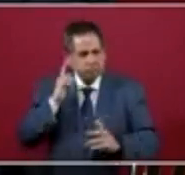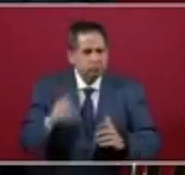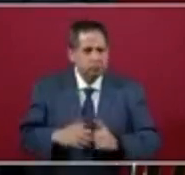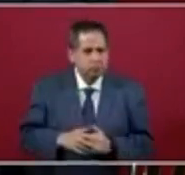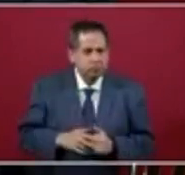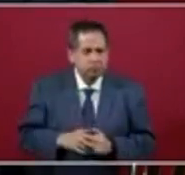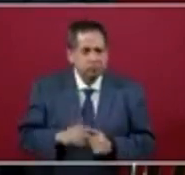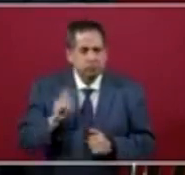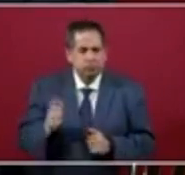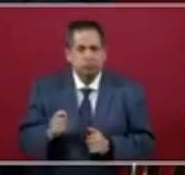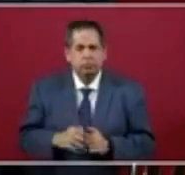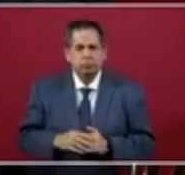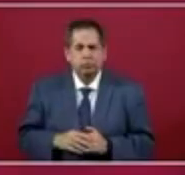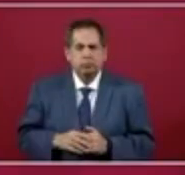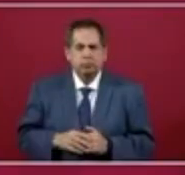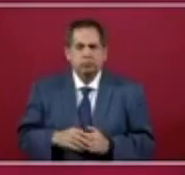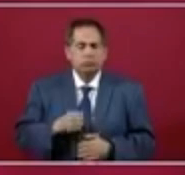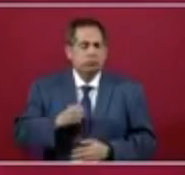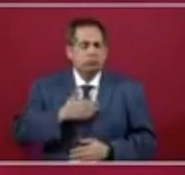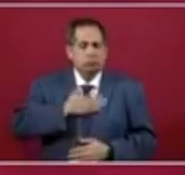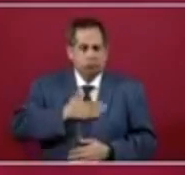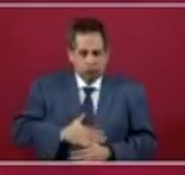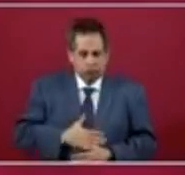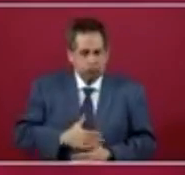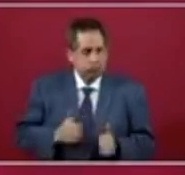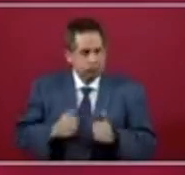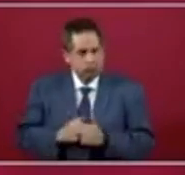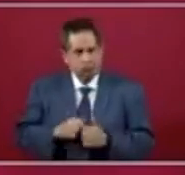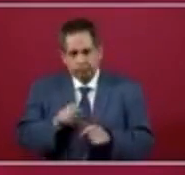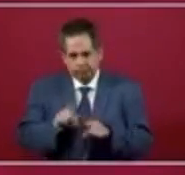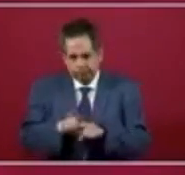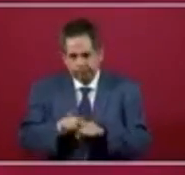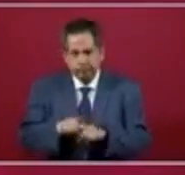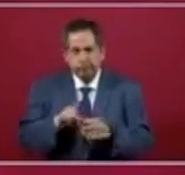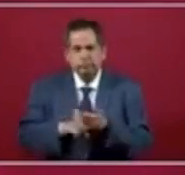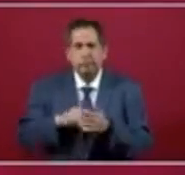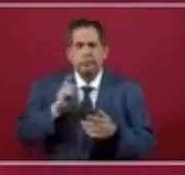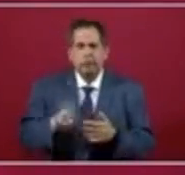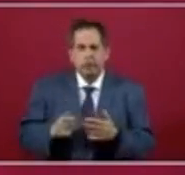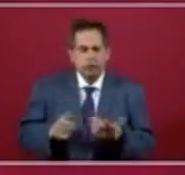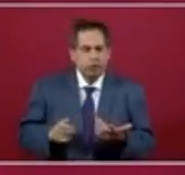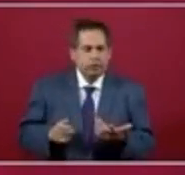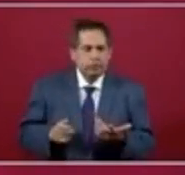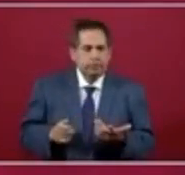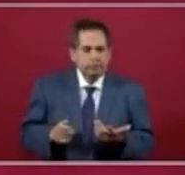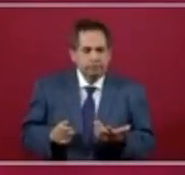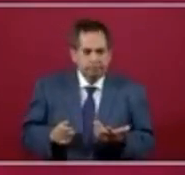que se haga justicia y al mismo tiempo que